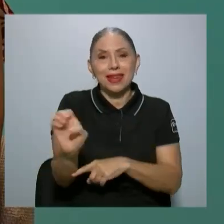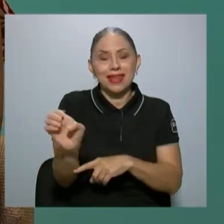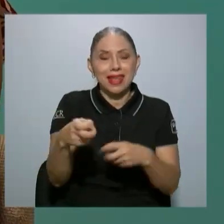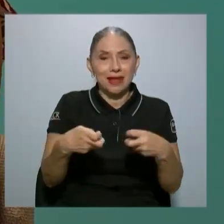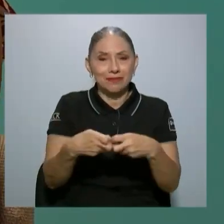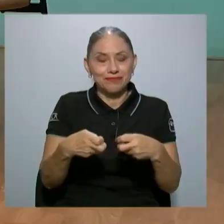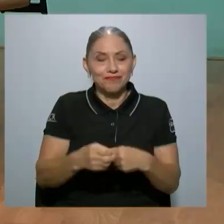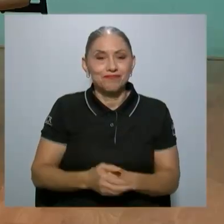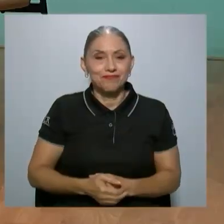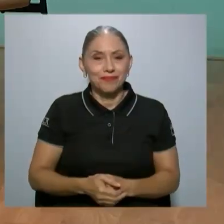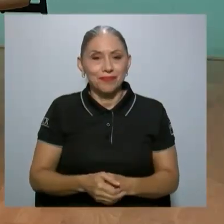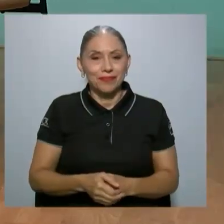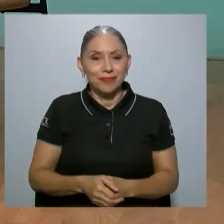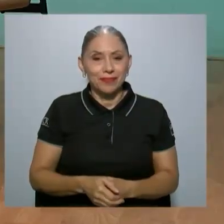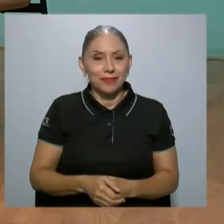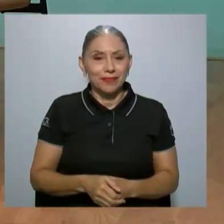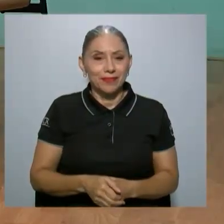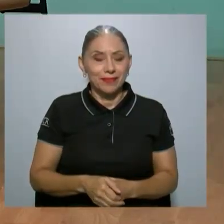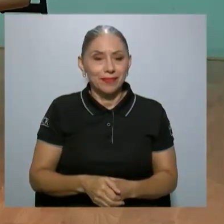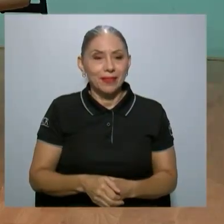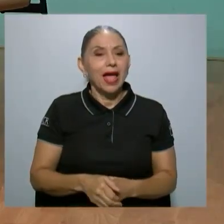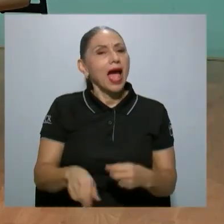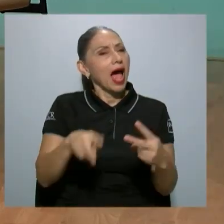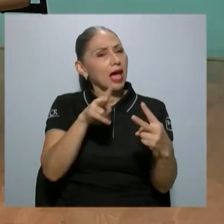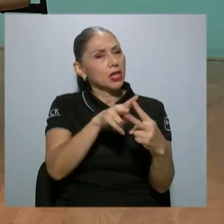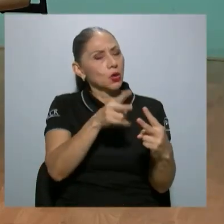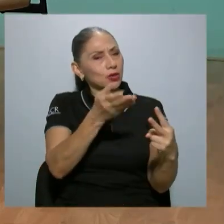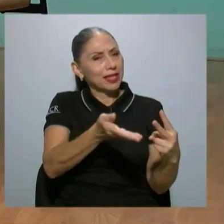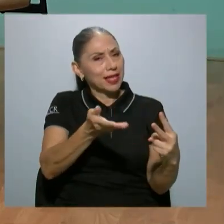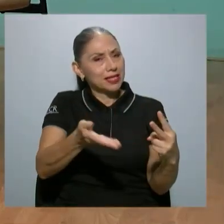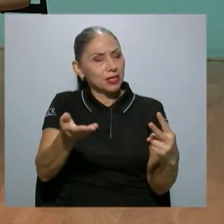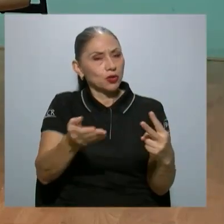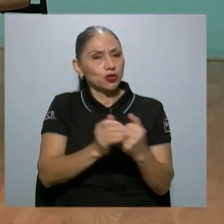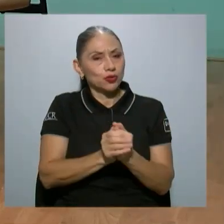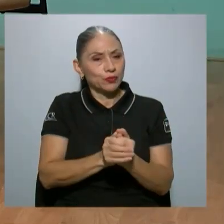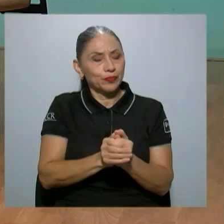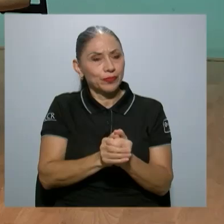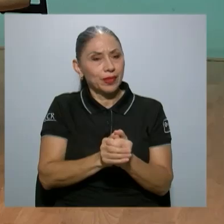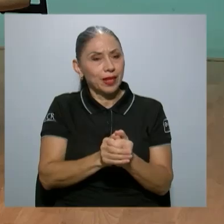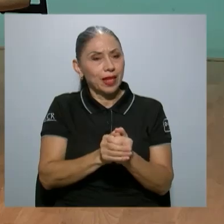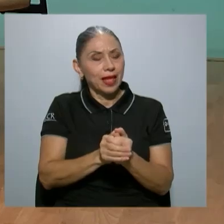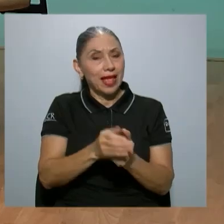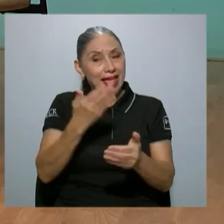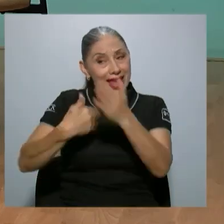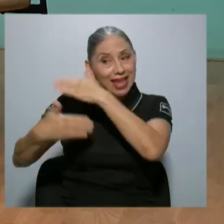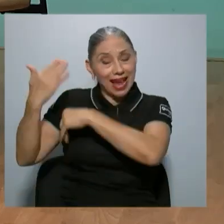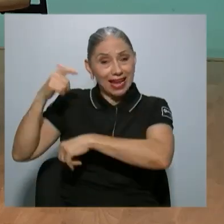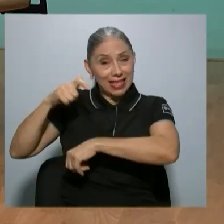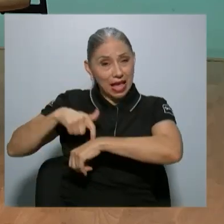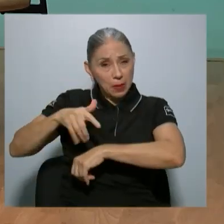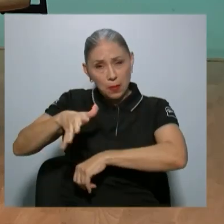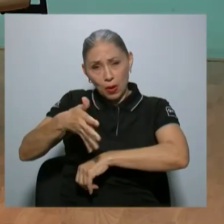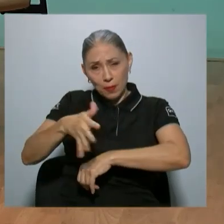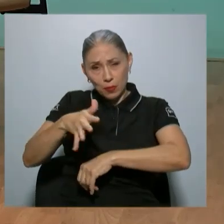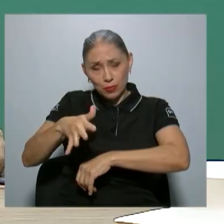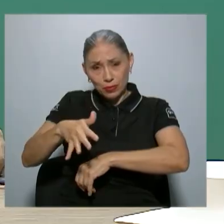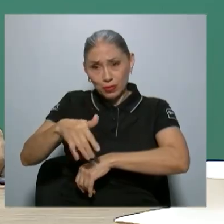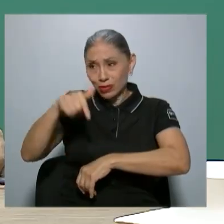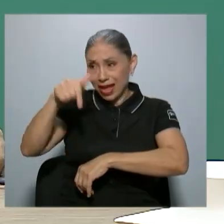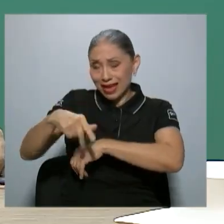Hay dos detallitos. Alrededor de esa época regresa al